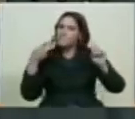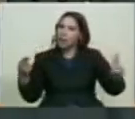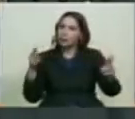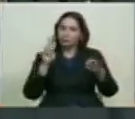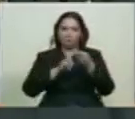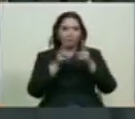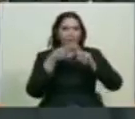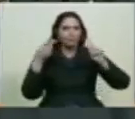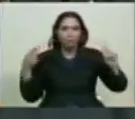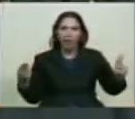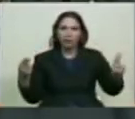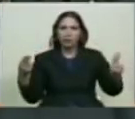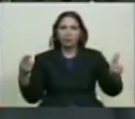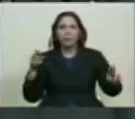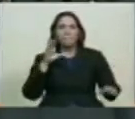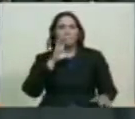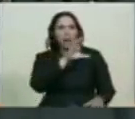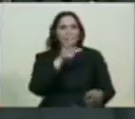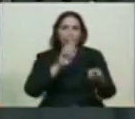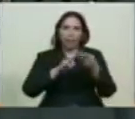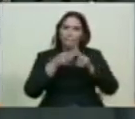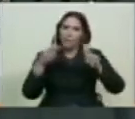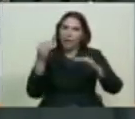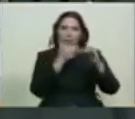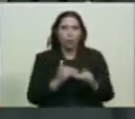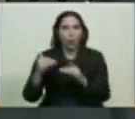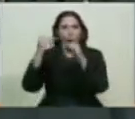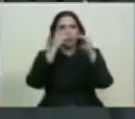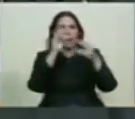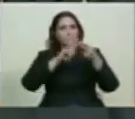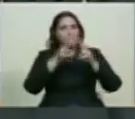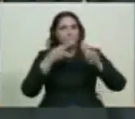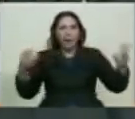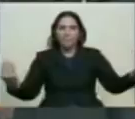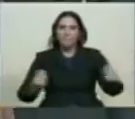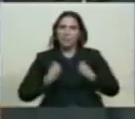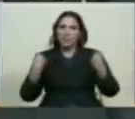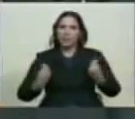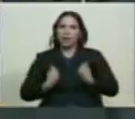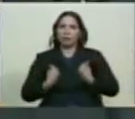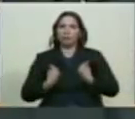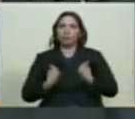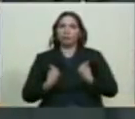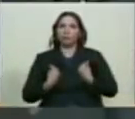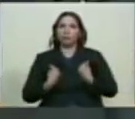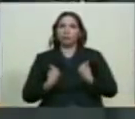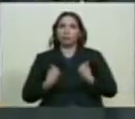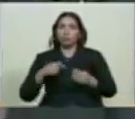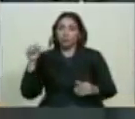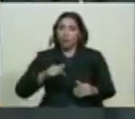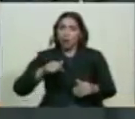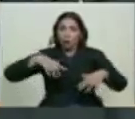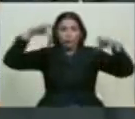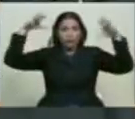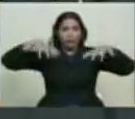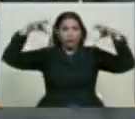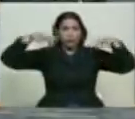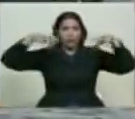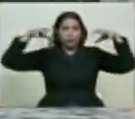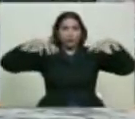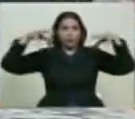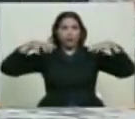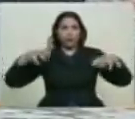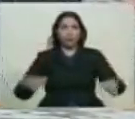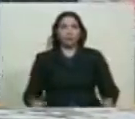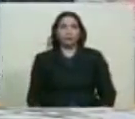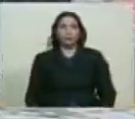paz con patria, la paz con igualdad, la paz con vida. Así que bajo esta lluvia